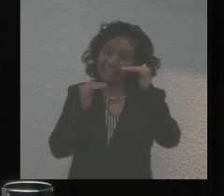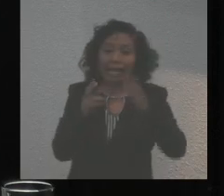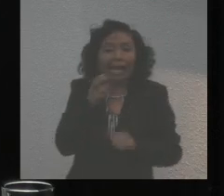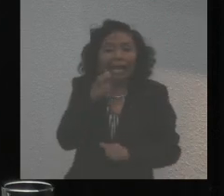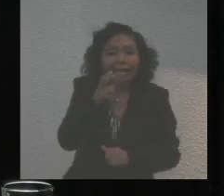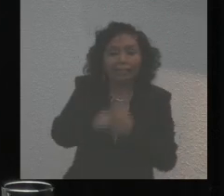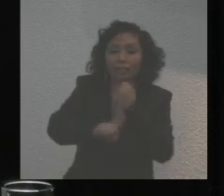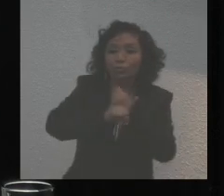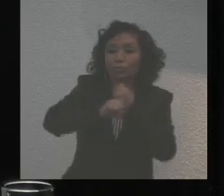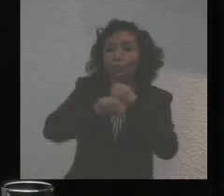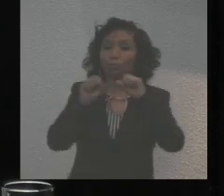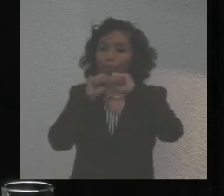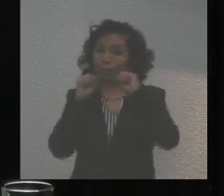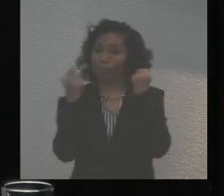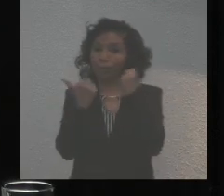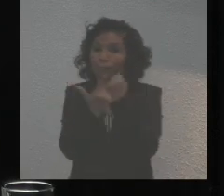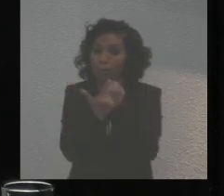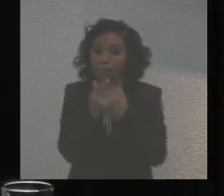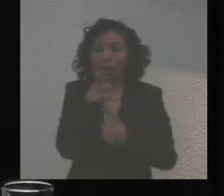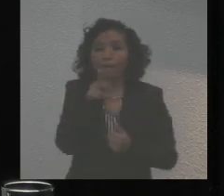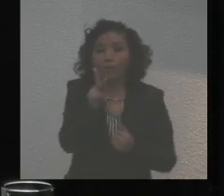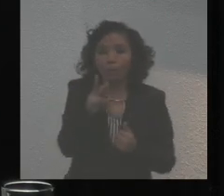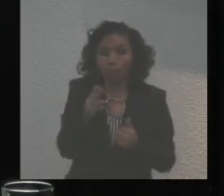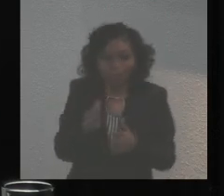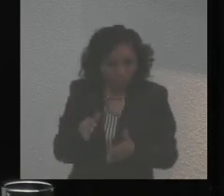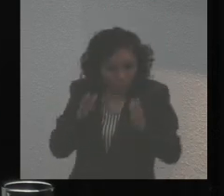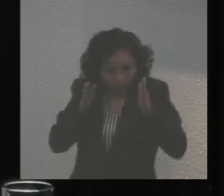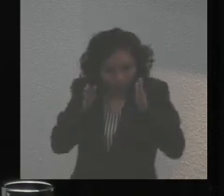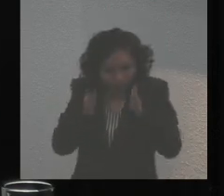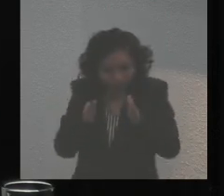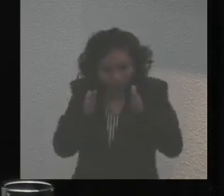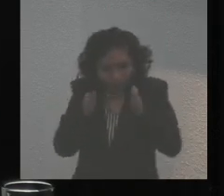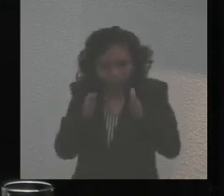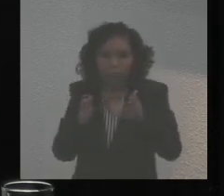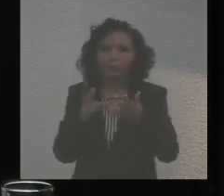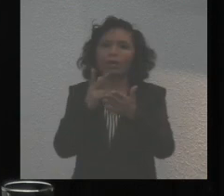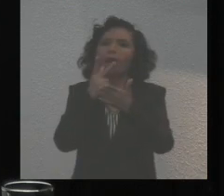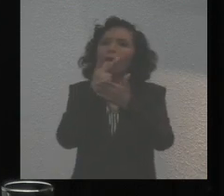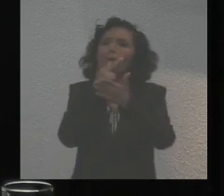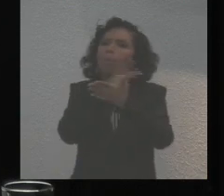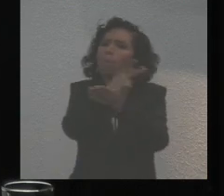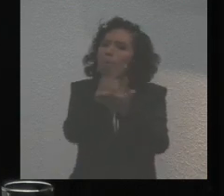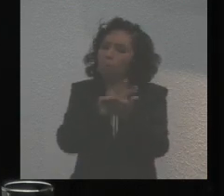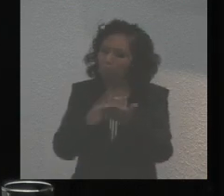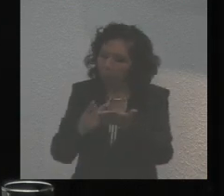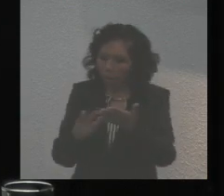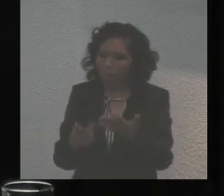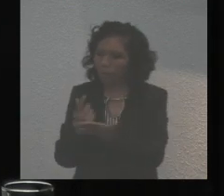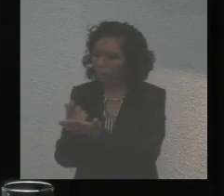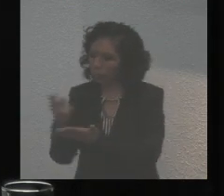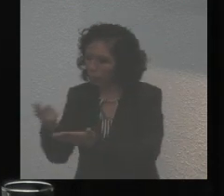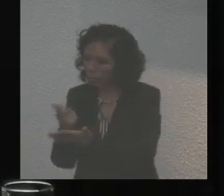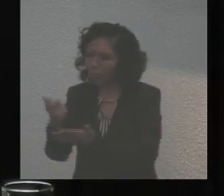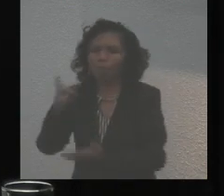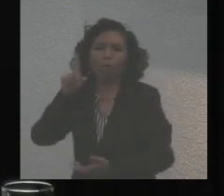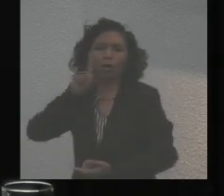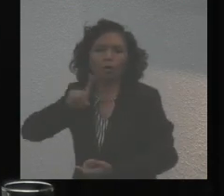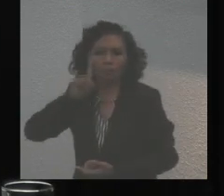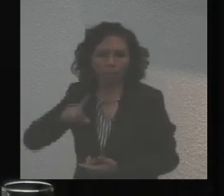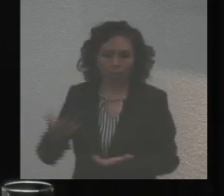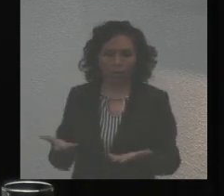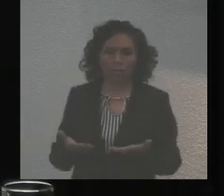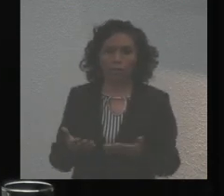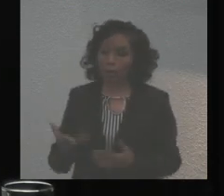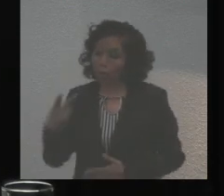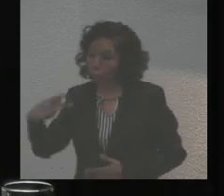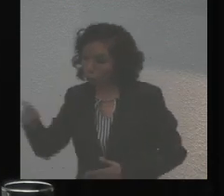social, pero al mismo tiempo nuestro foco de atención. Programas que incluyen apoyos económicos y de alimentación para las mujeres,